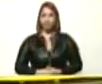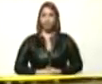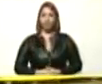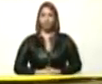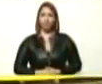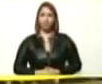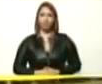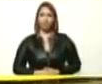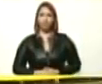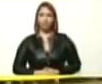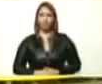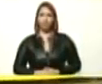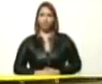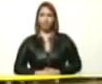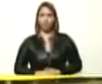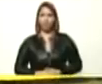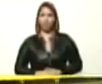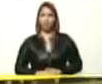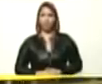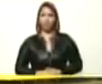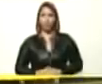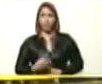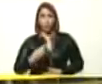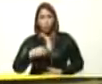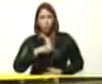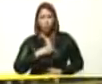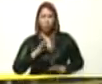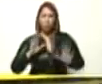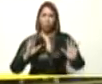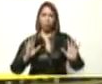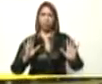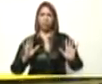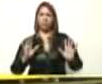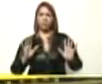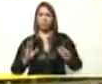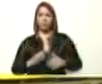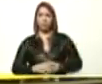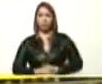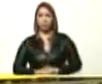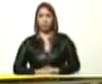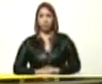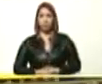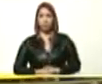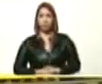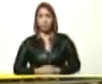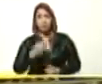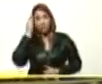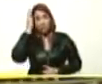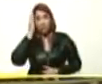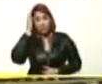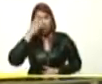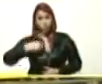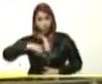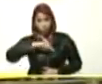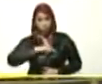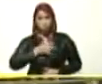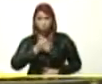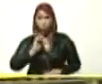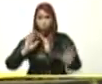que, era para nosotros, y lo consciente, que estábamos,